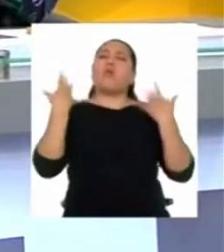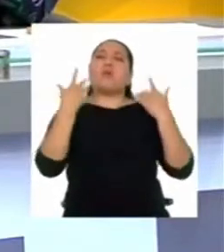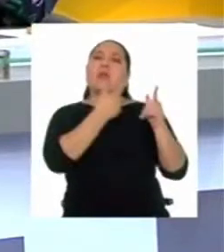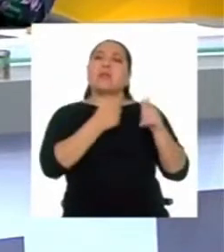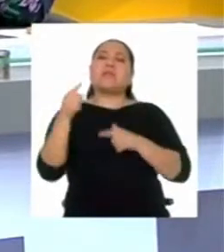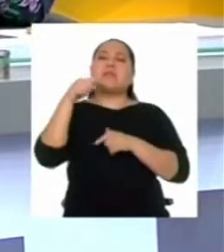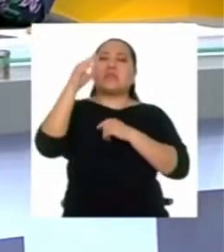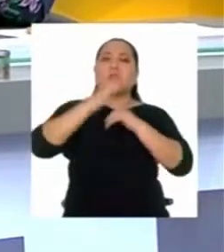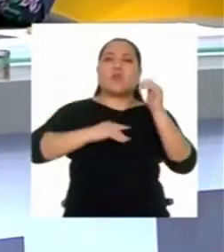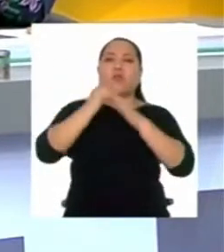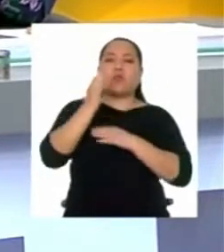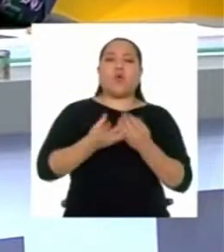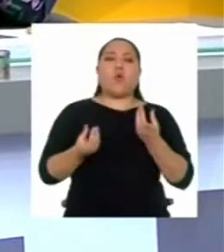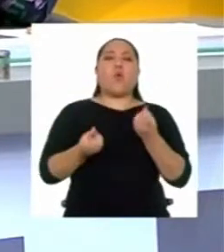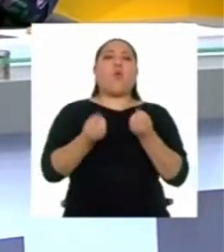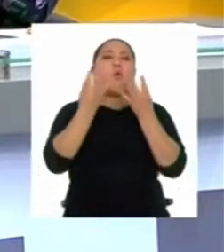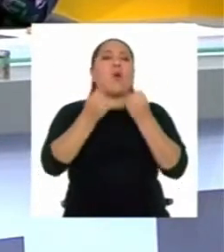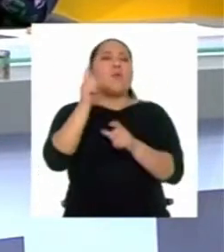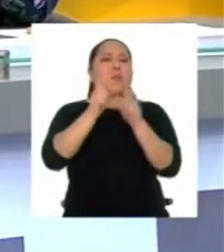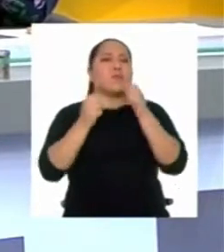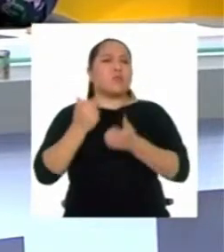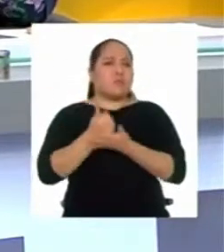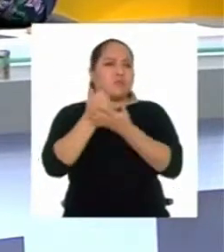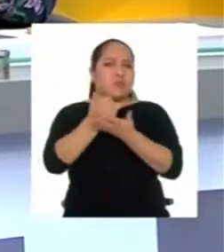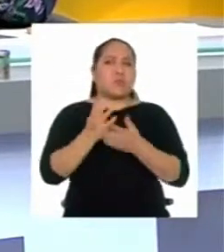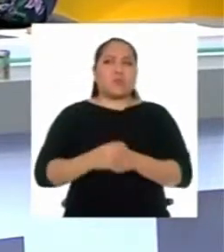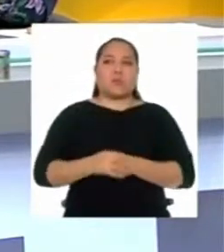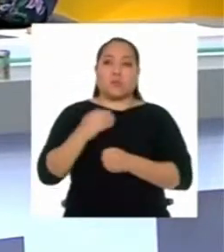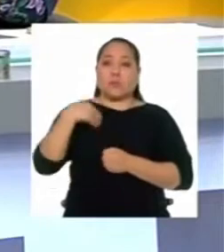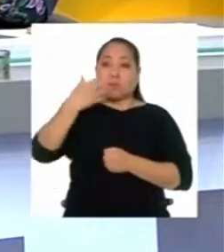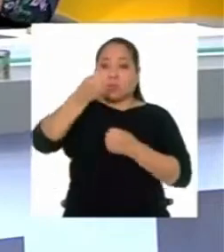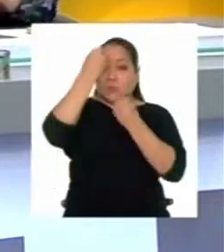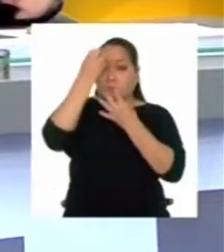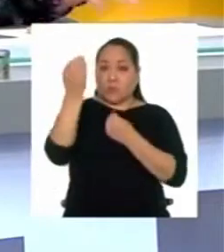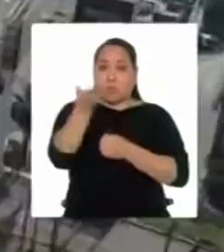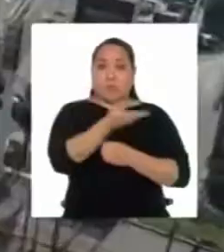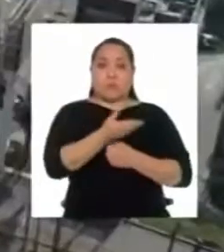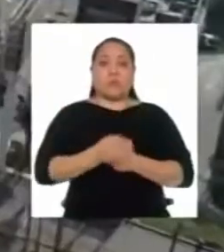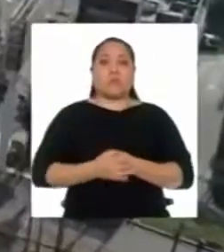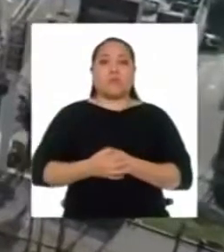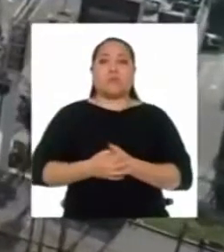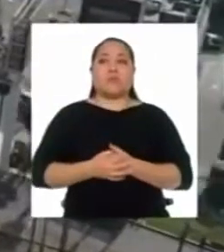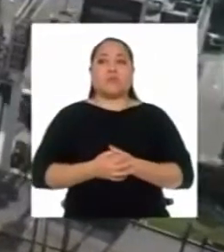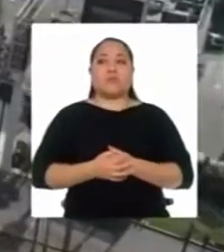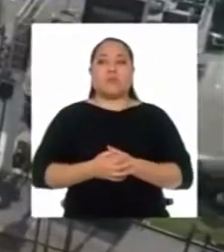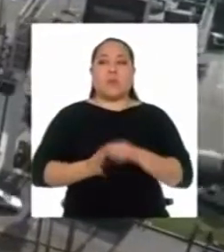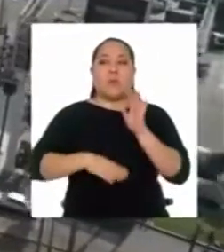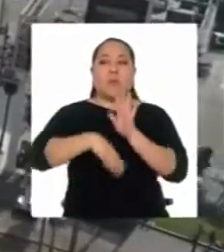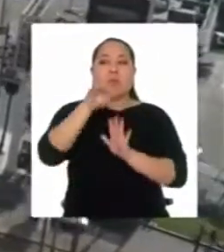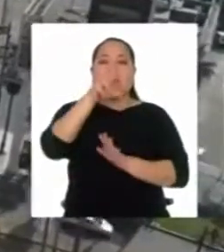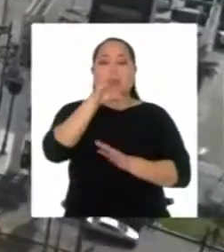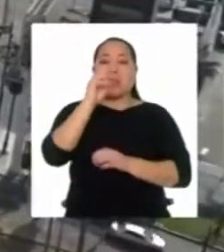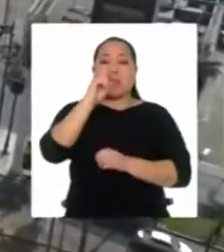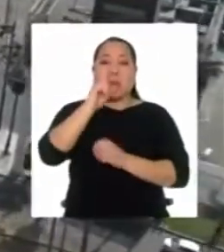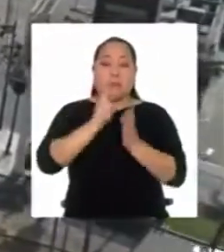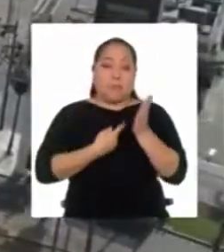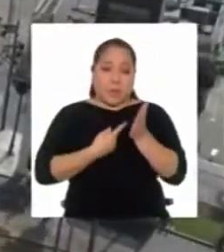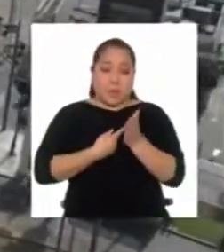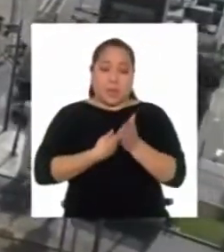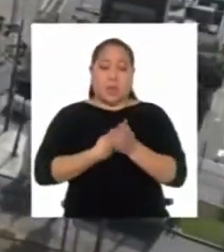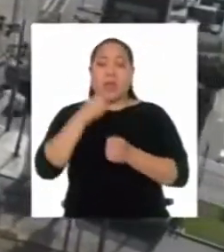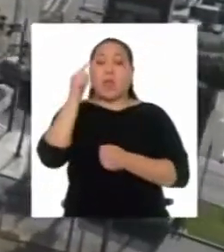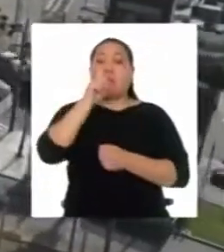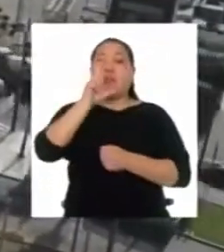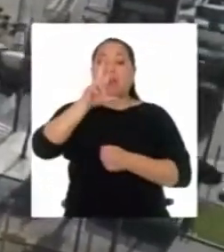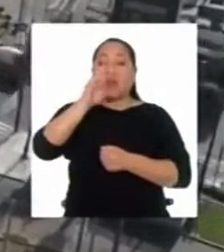esta obra y cuántos usuarios se van a beneficiar? Entérese en el siguiente informe. Más de 30.000 vehículos pasan a